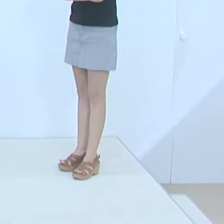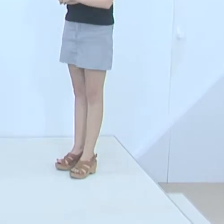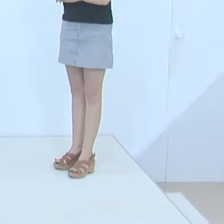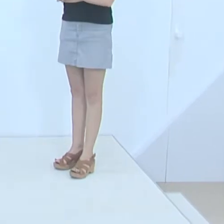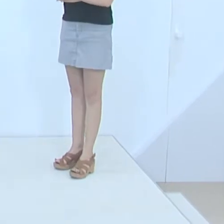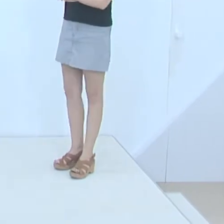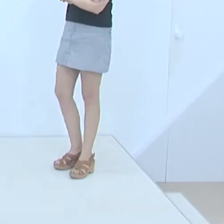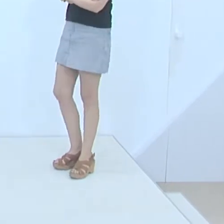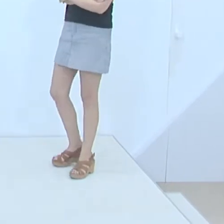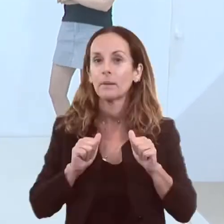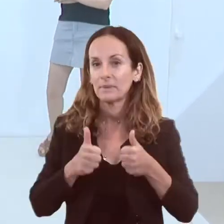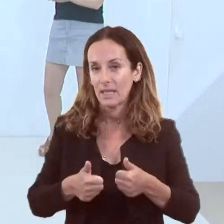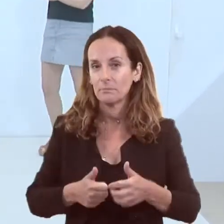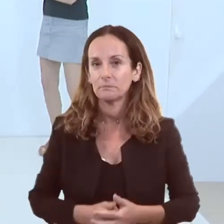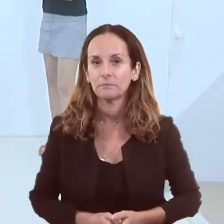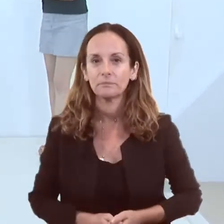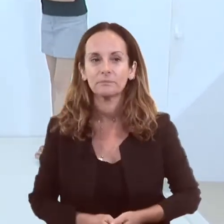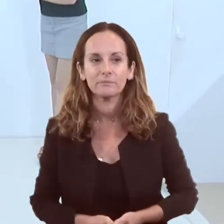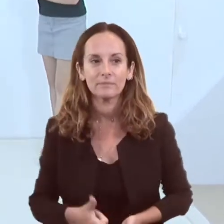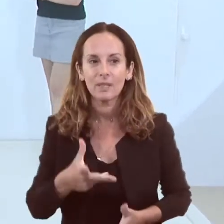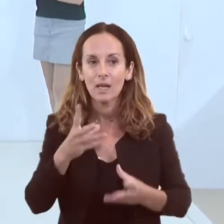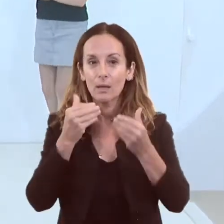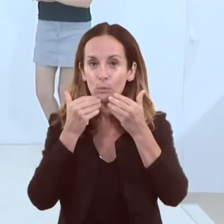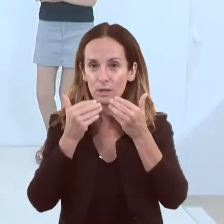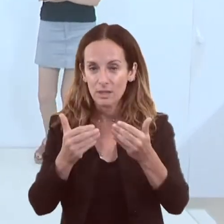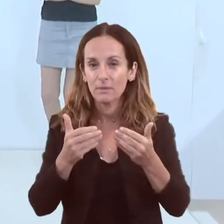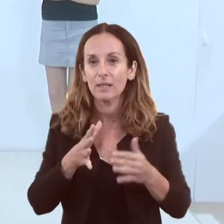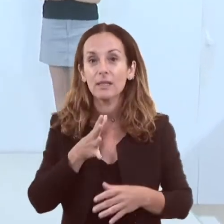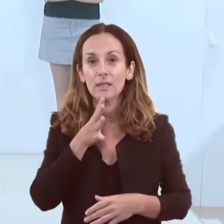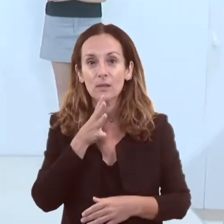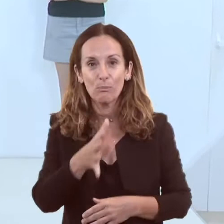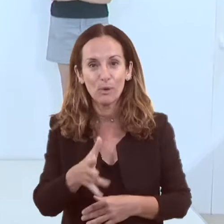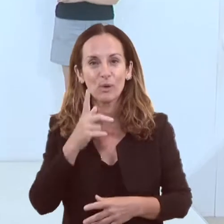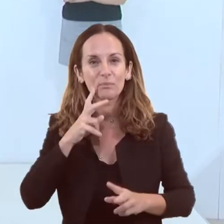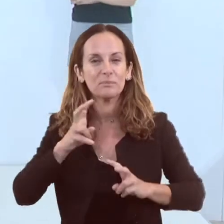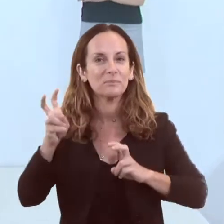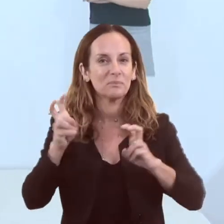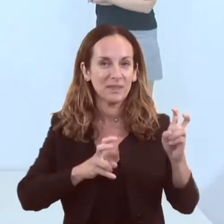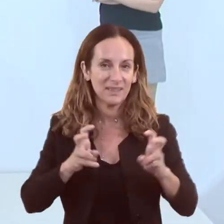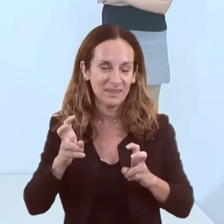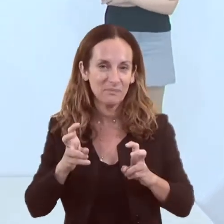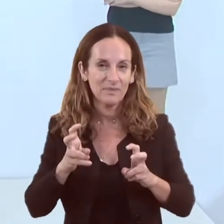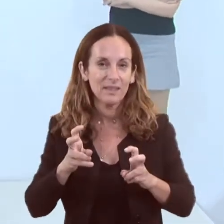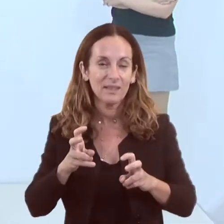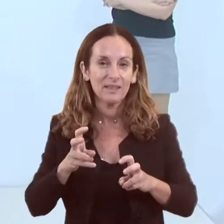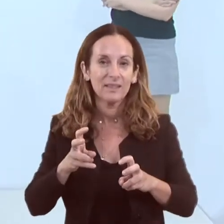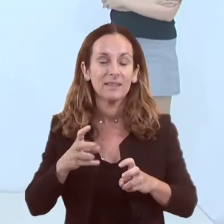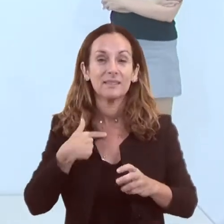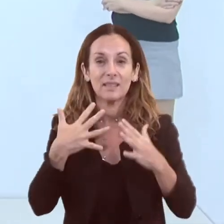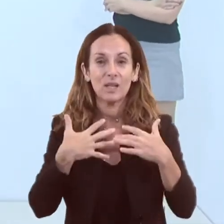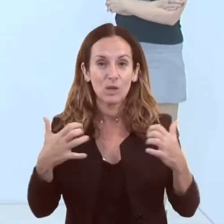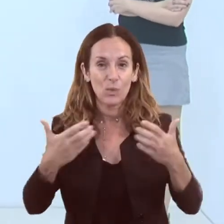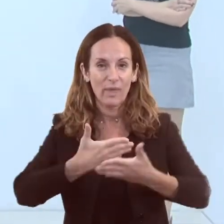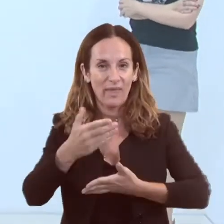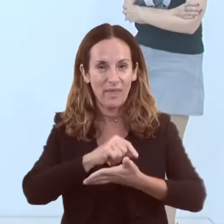sí comenzamos me he ido montísima Gracias por estar aquí por venir cerrado